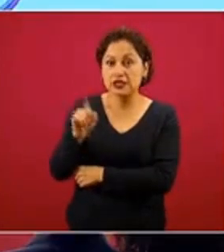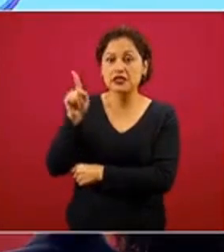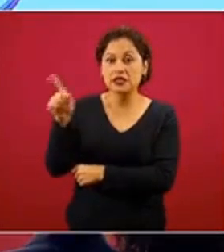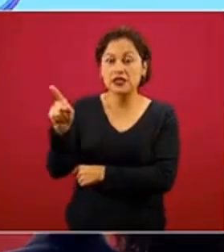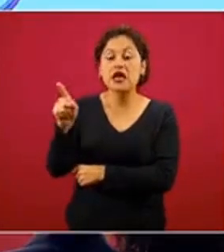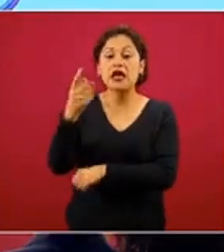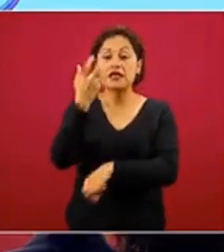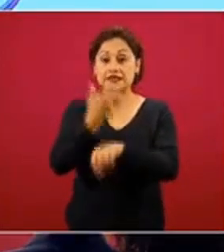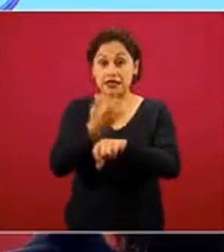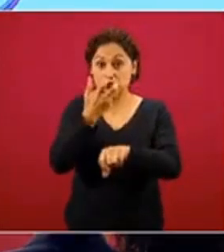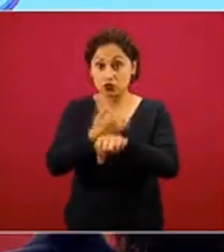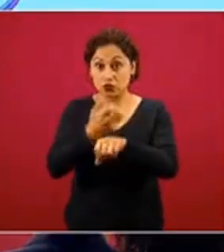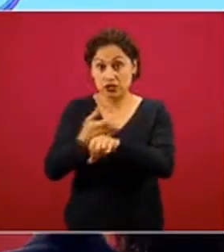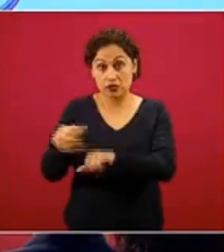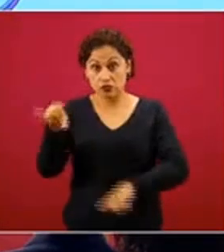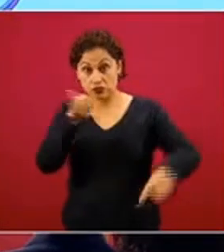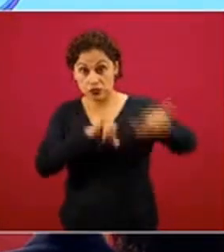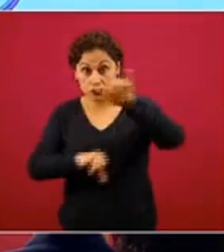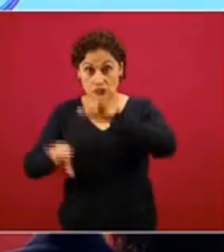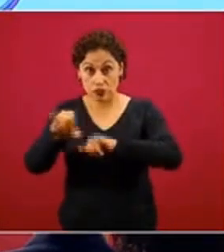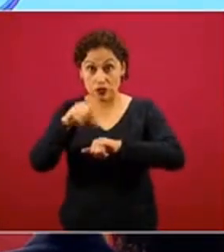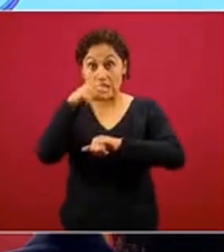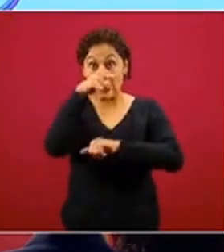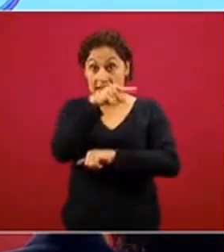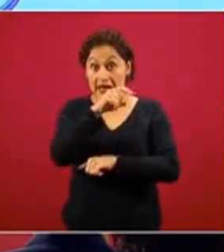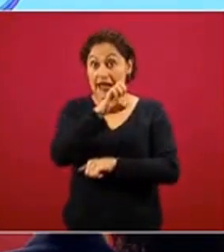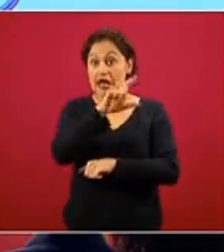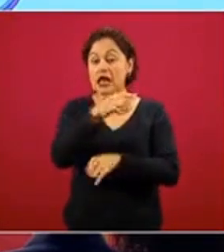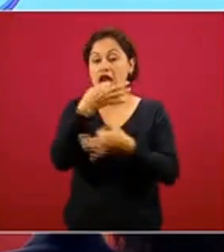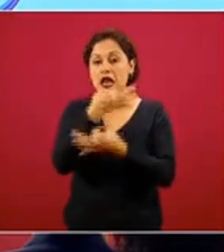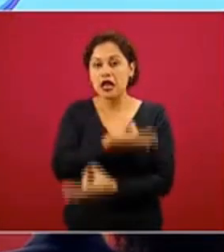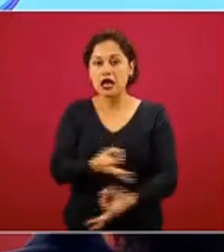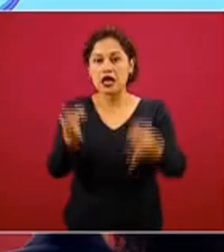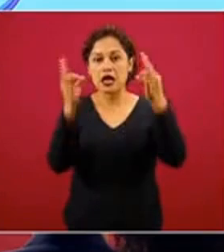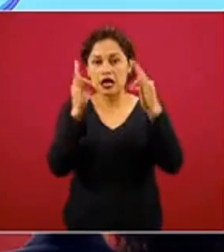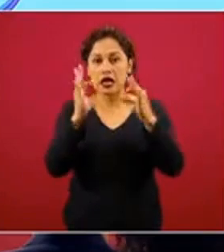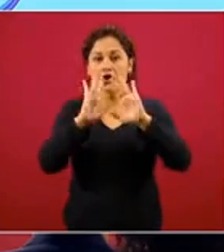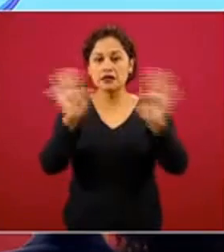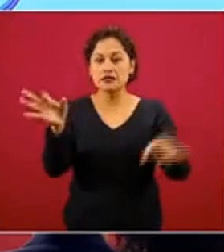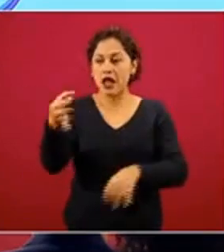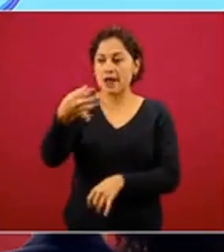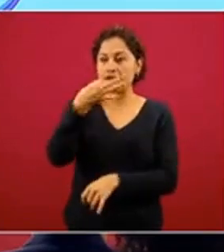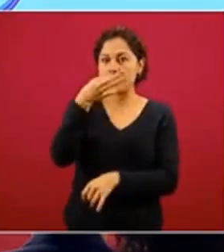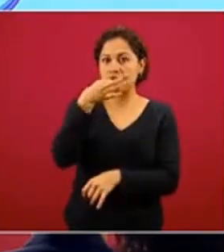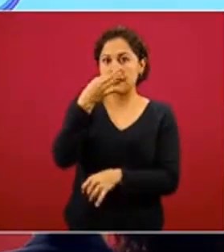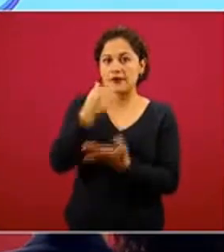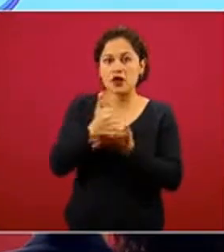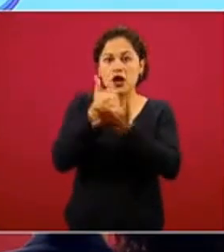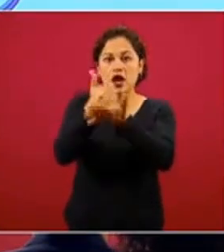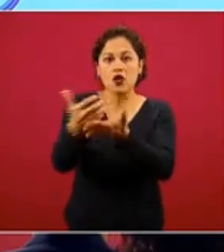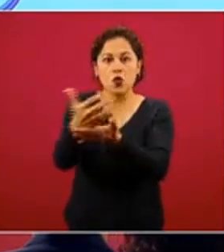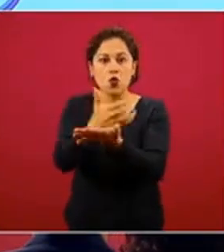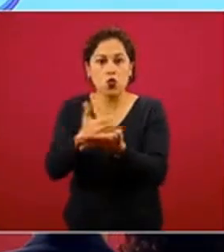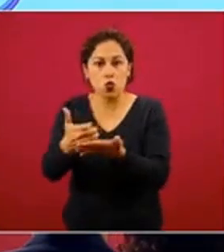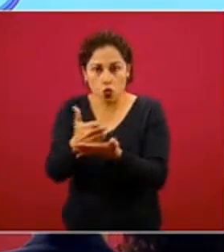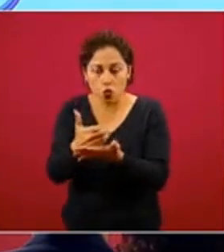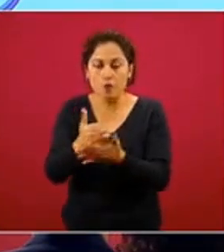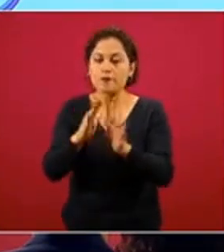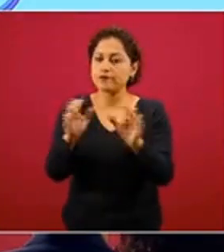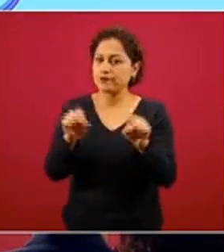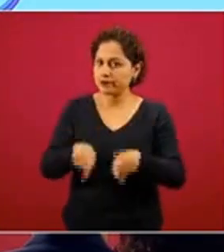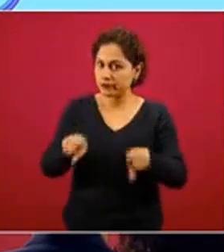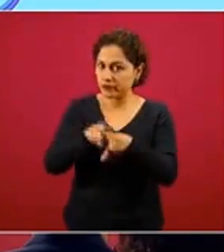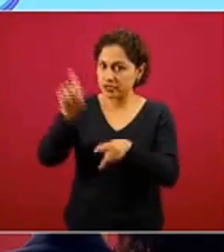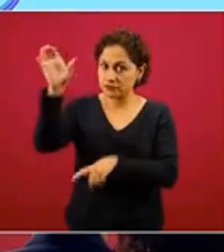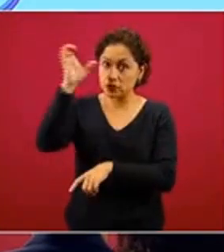Salud de Estados Unidos, anunció que hay mejoría con este medicamento. Ya previamente, a través de China, se había